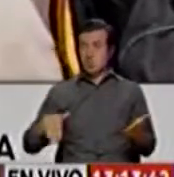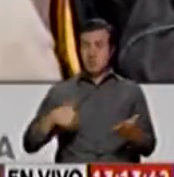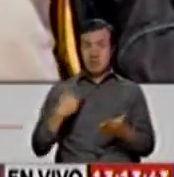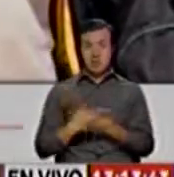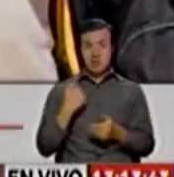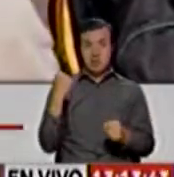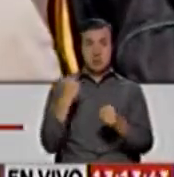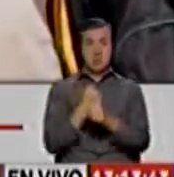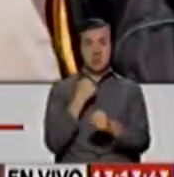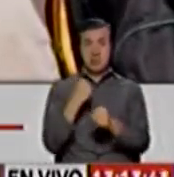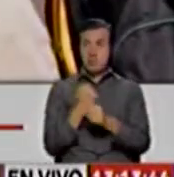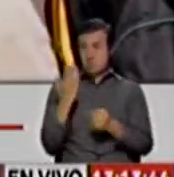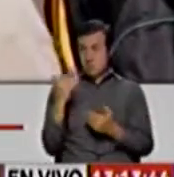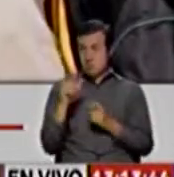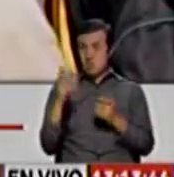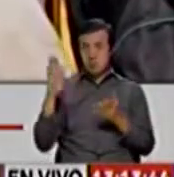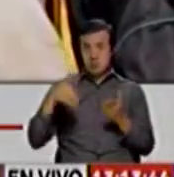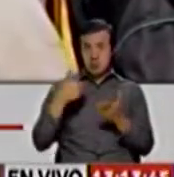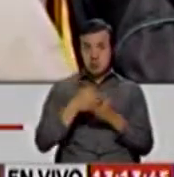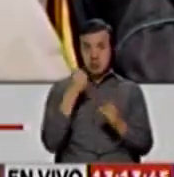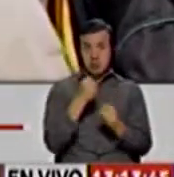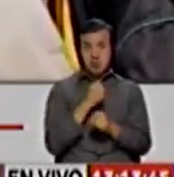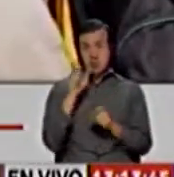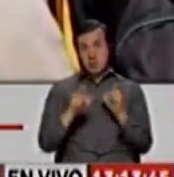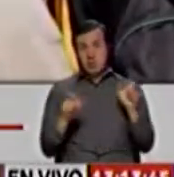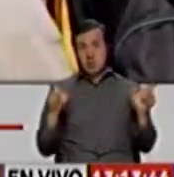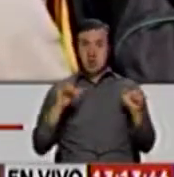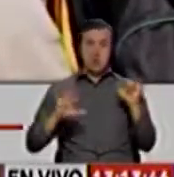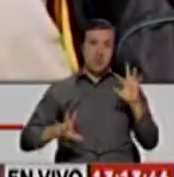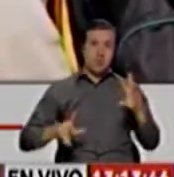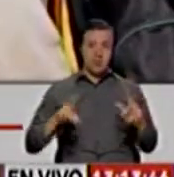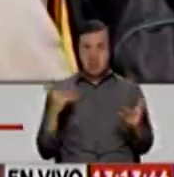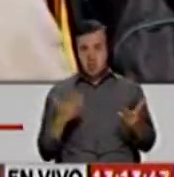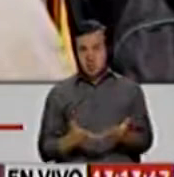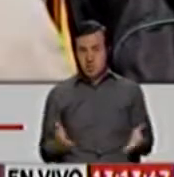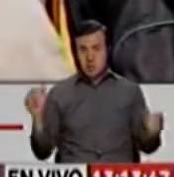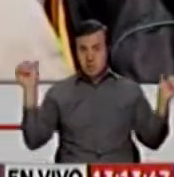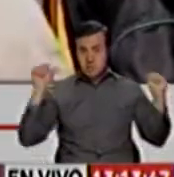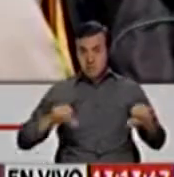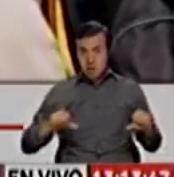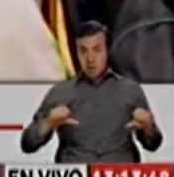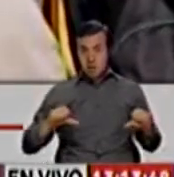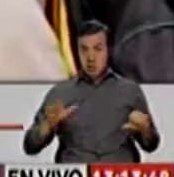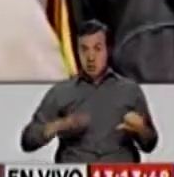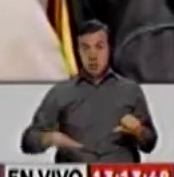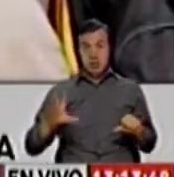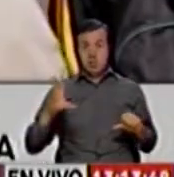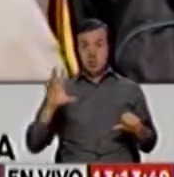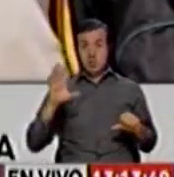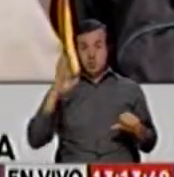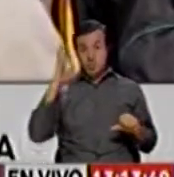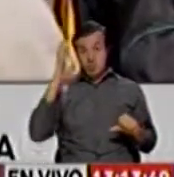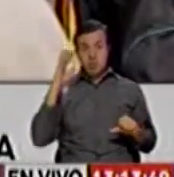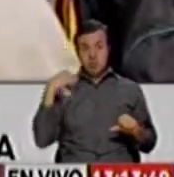a trabajar, ¿verdad? Porque si van a venir a robar o van a venir a hacer las cosas malas aquí en Tulcán,